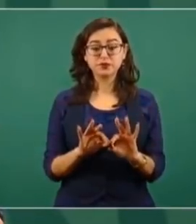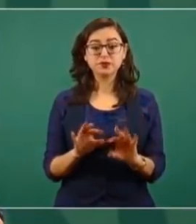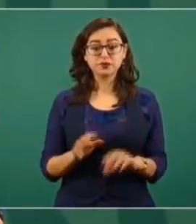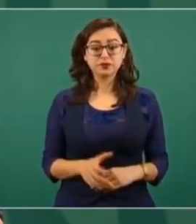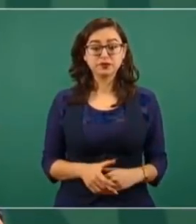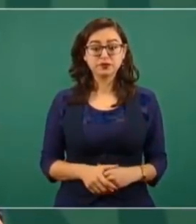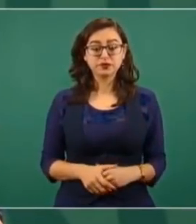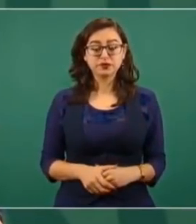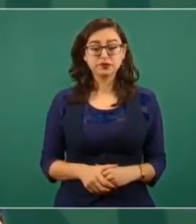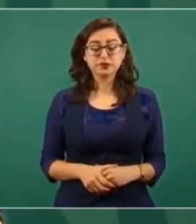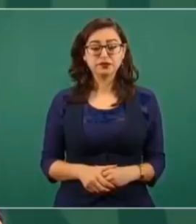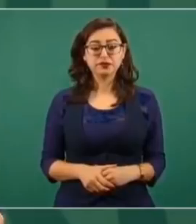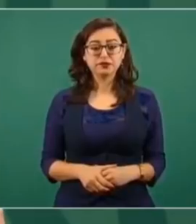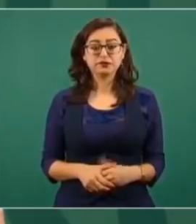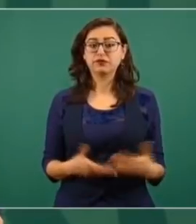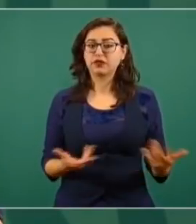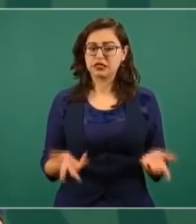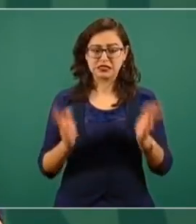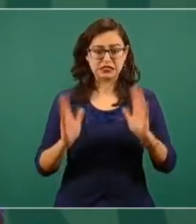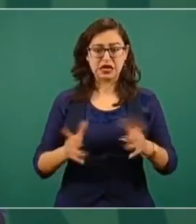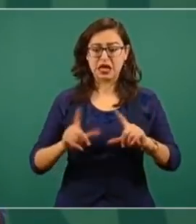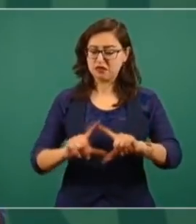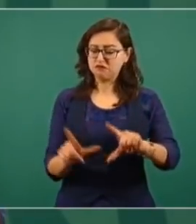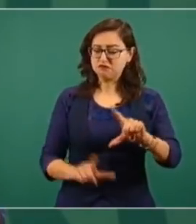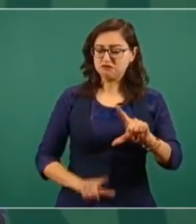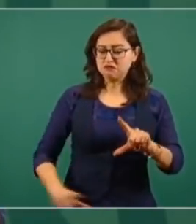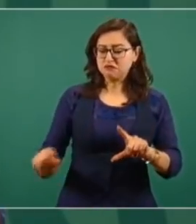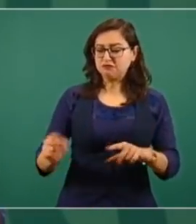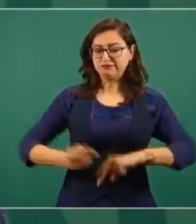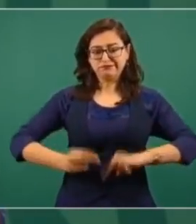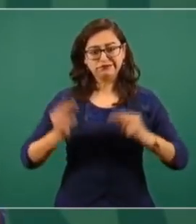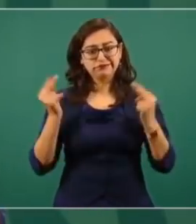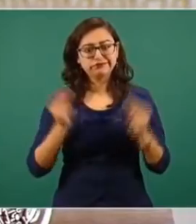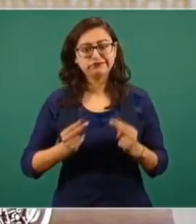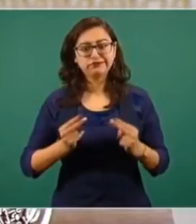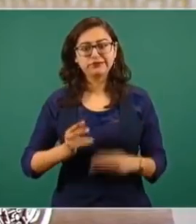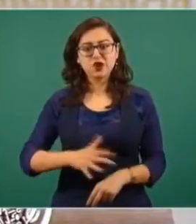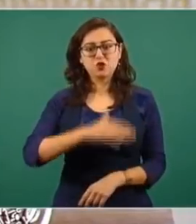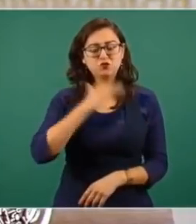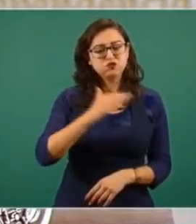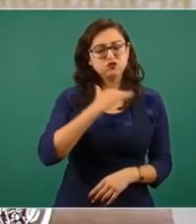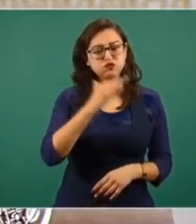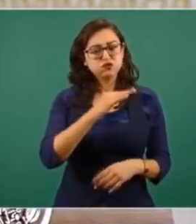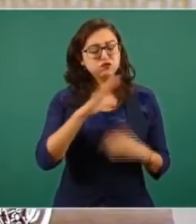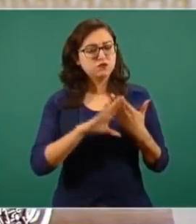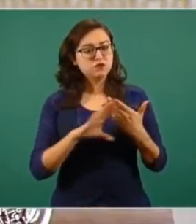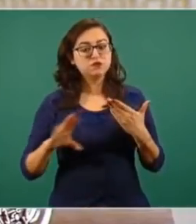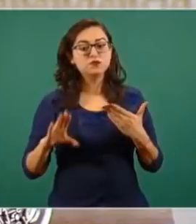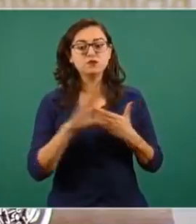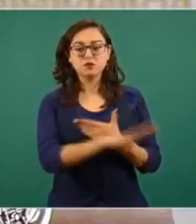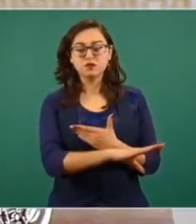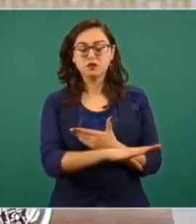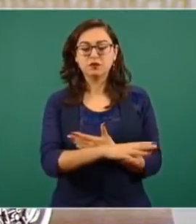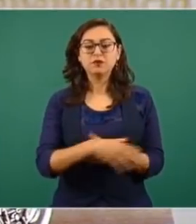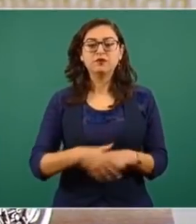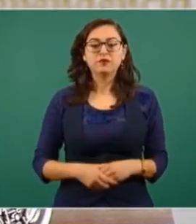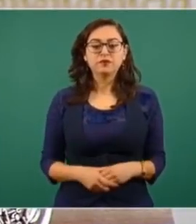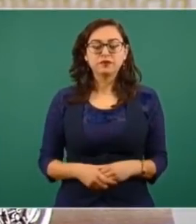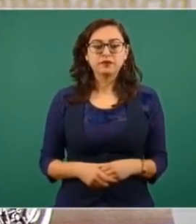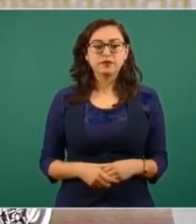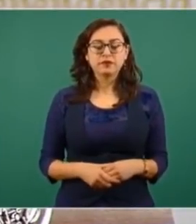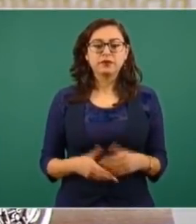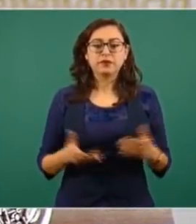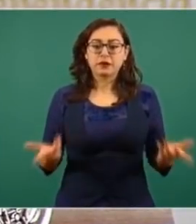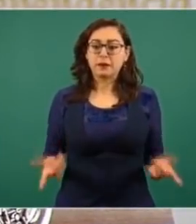que podamos acabar con la corrupción, para que de esta manera se